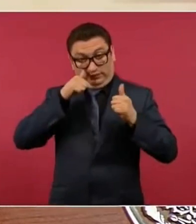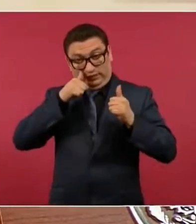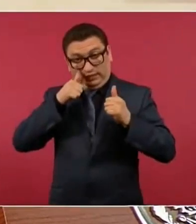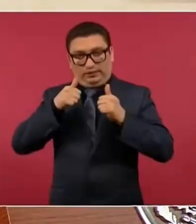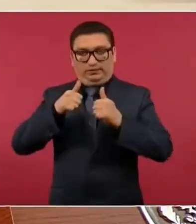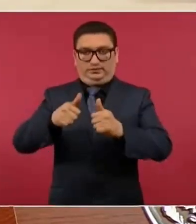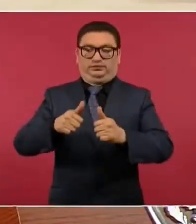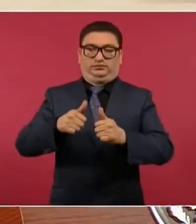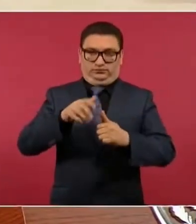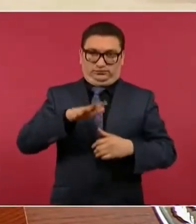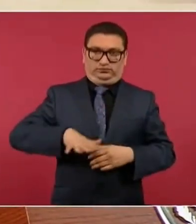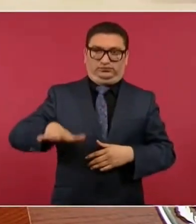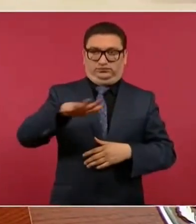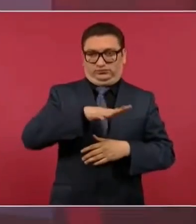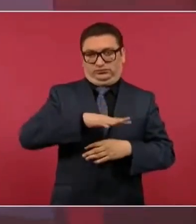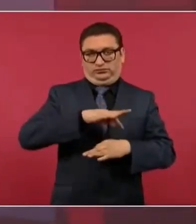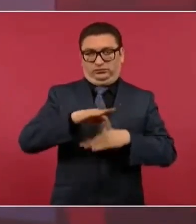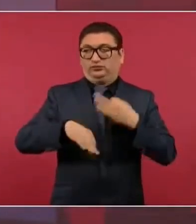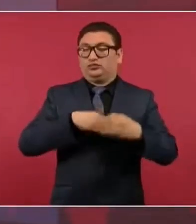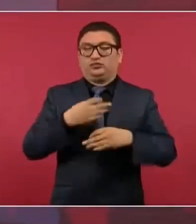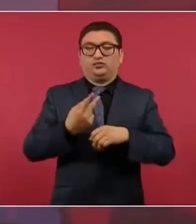a las causas